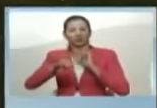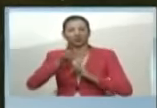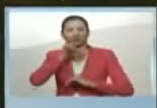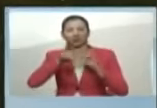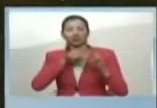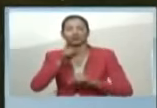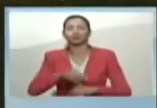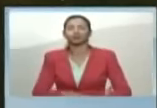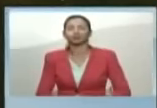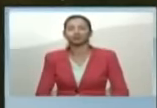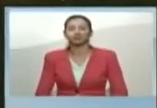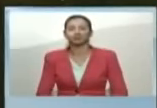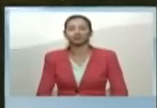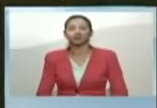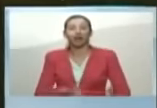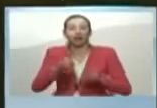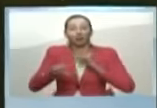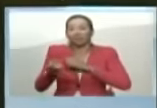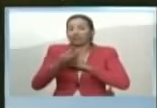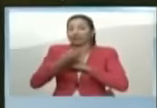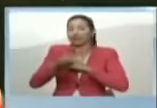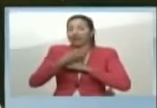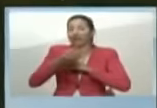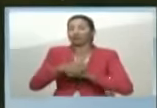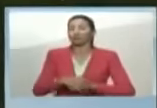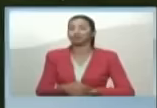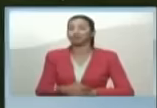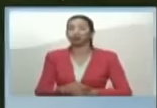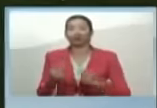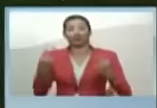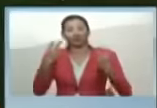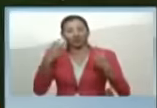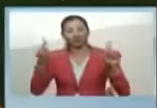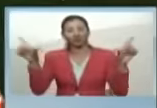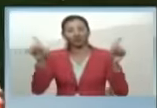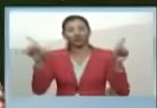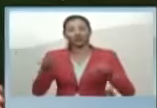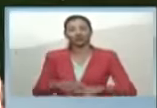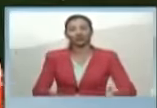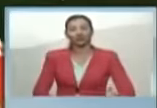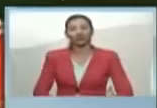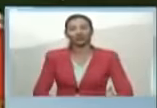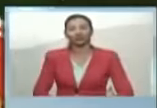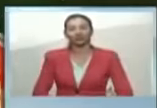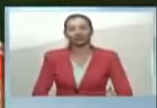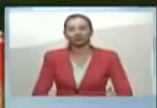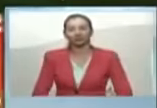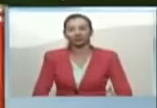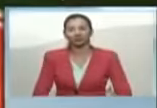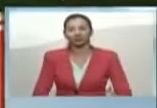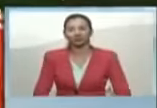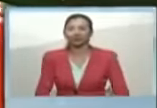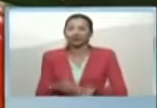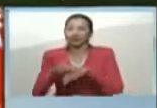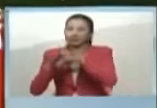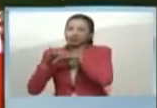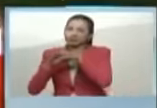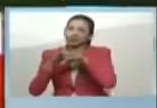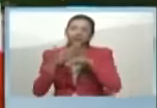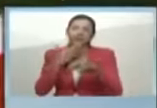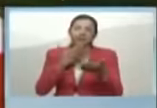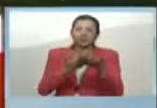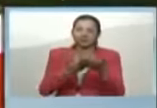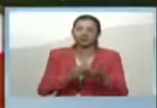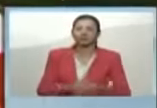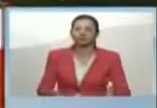mucha gente se comunica por allí. Nos están viendo. Vamos a ponernos por aquí. Con su permiso. Así